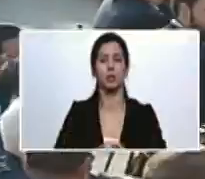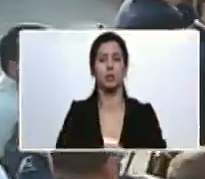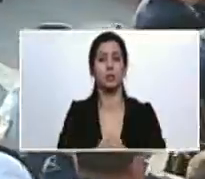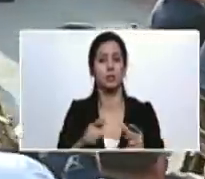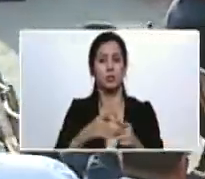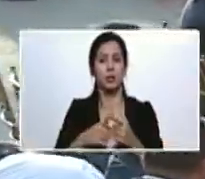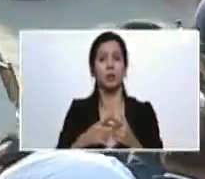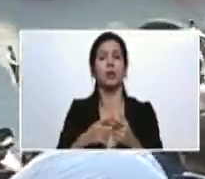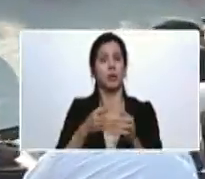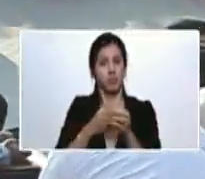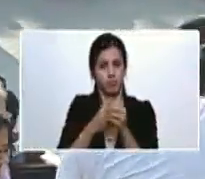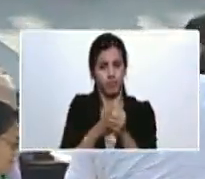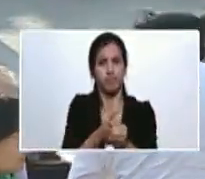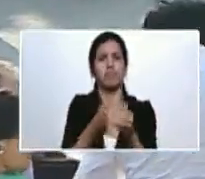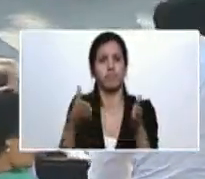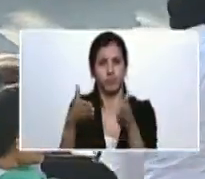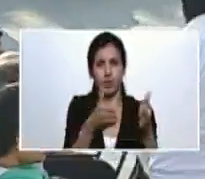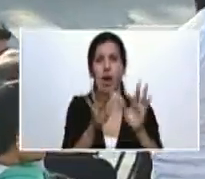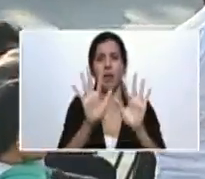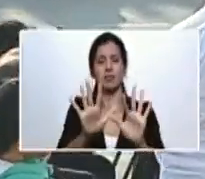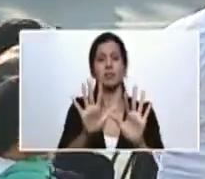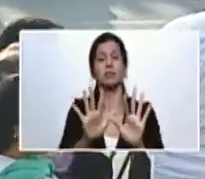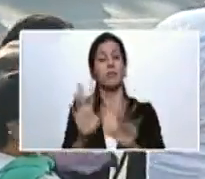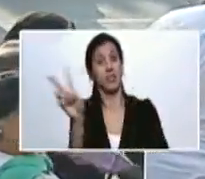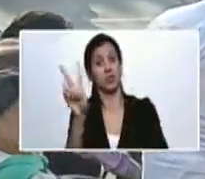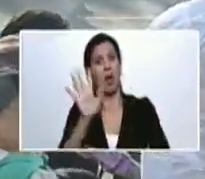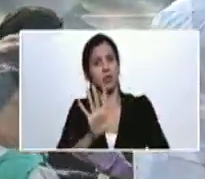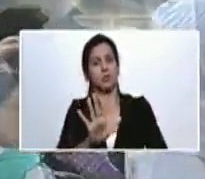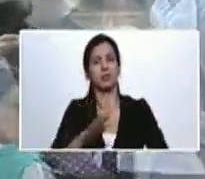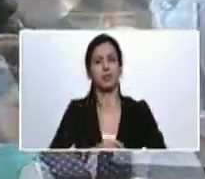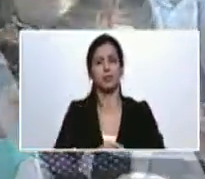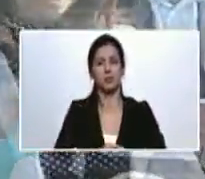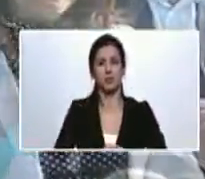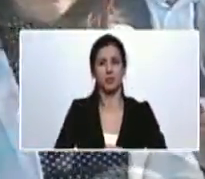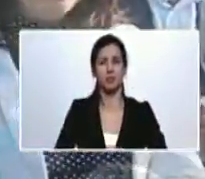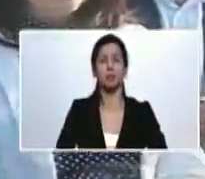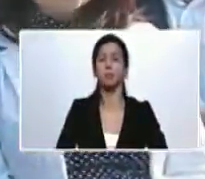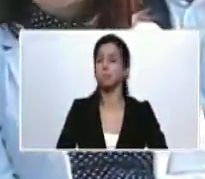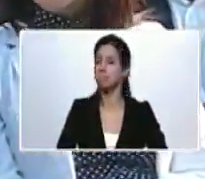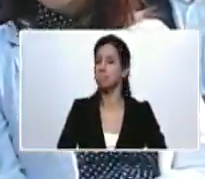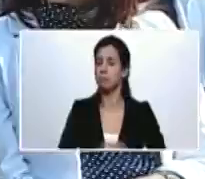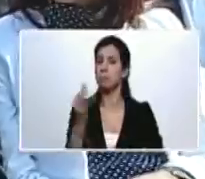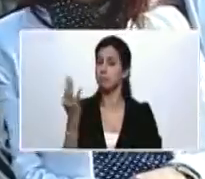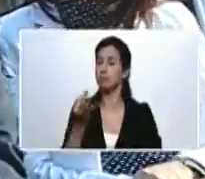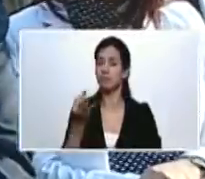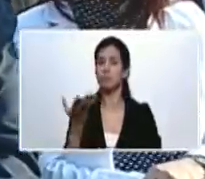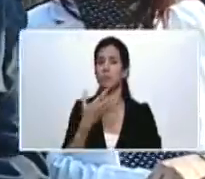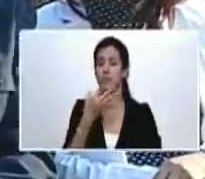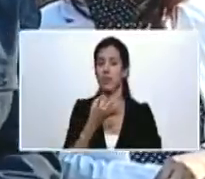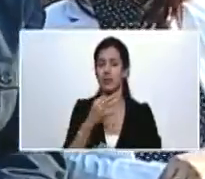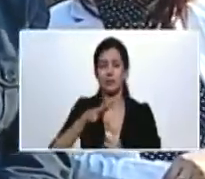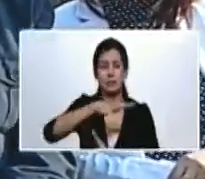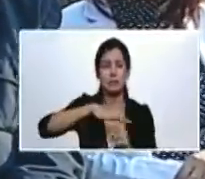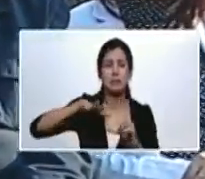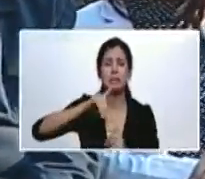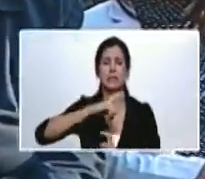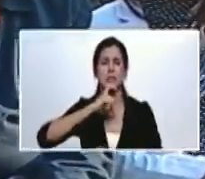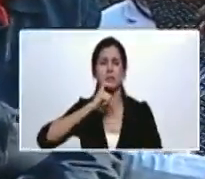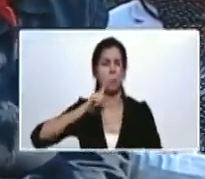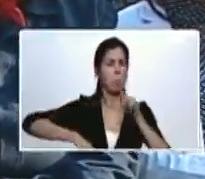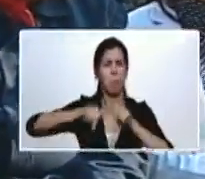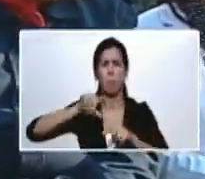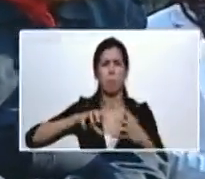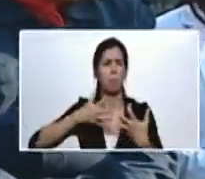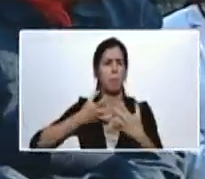un camino a seguir en los momentos en que vive nuestro país y en los cuales, sin lugar a dudas, la crisis y la dificultad se